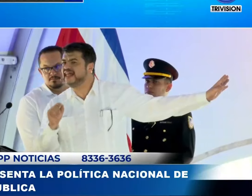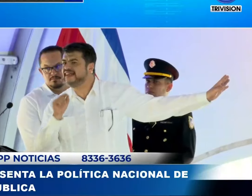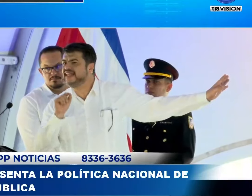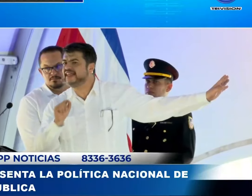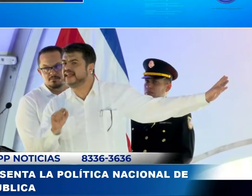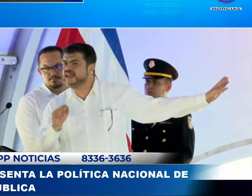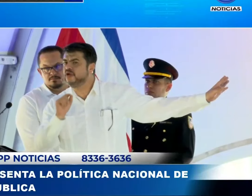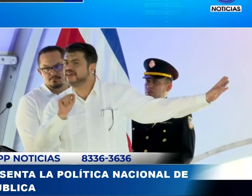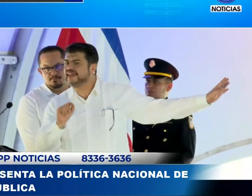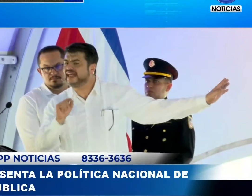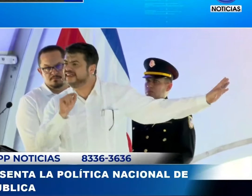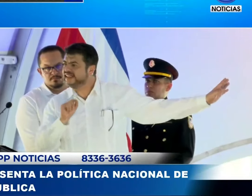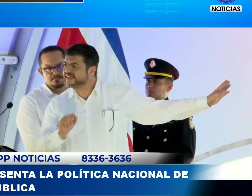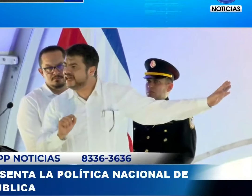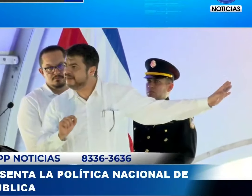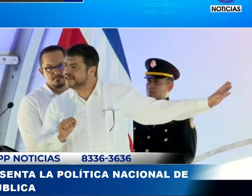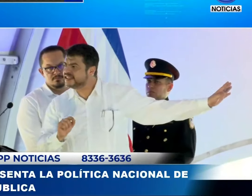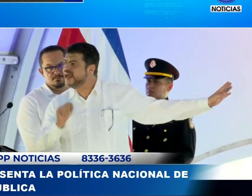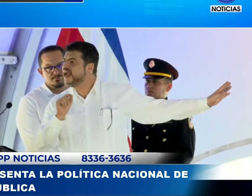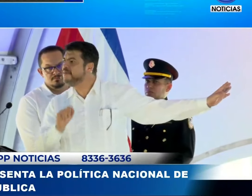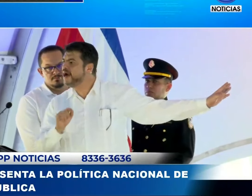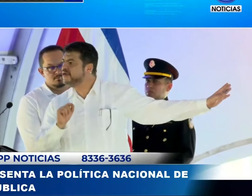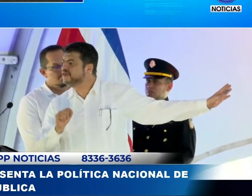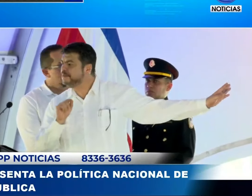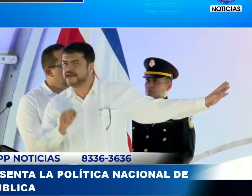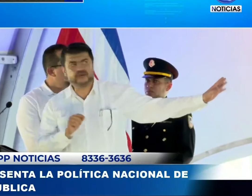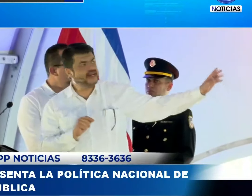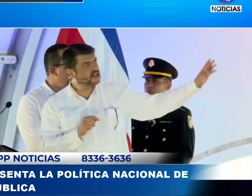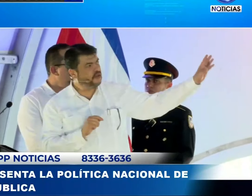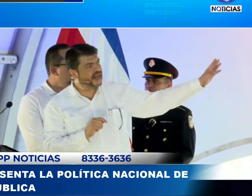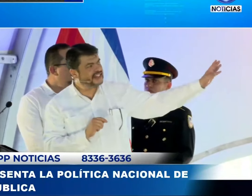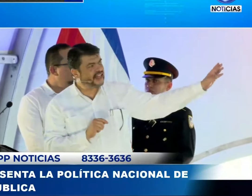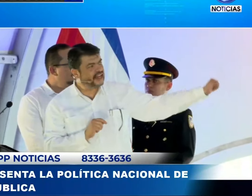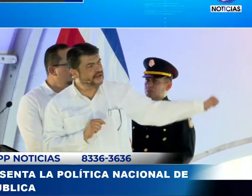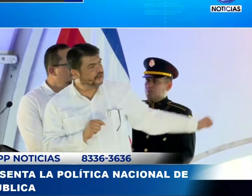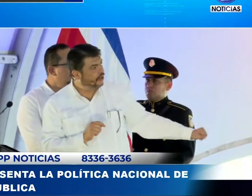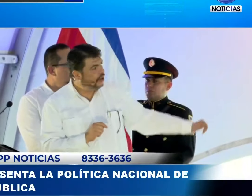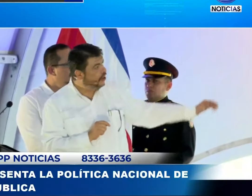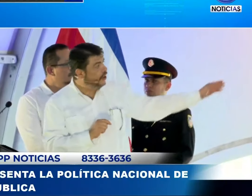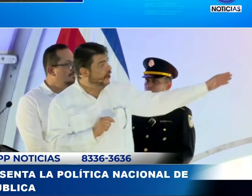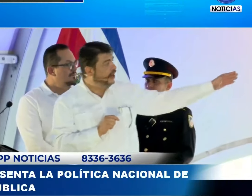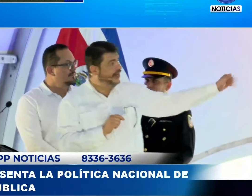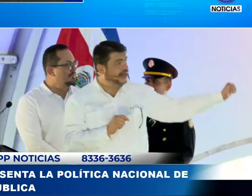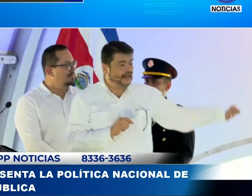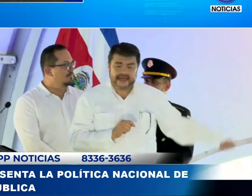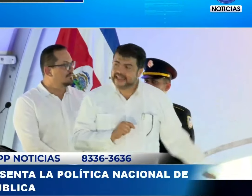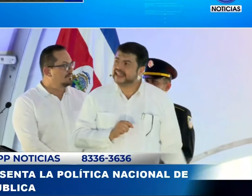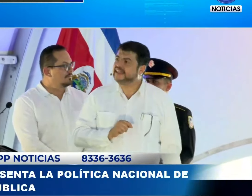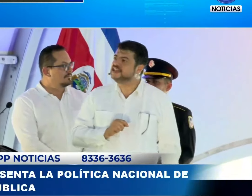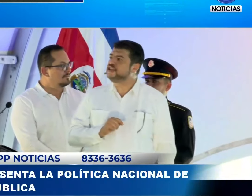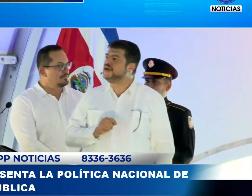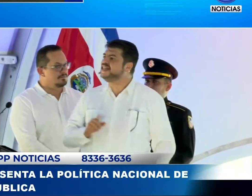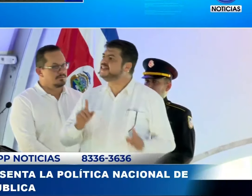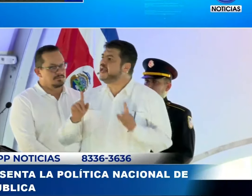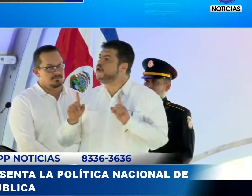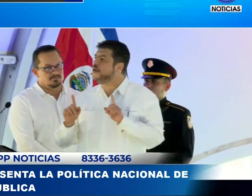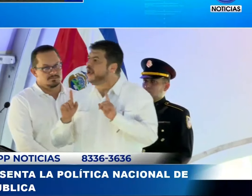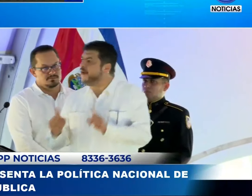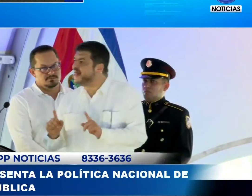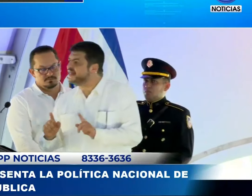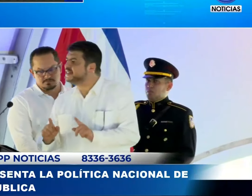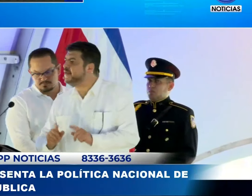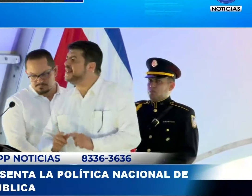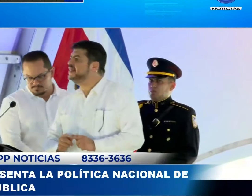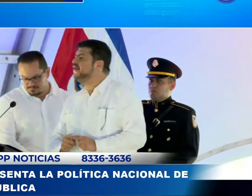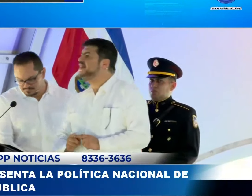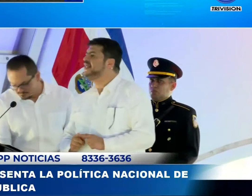se han detenido tantas armas en manos de personas como en este año. Las detenciones en lo que va